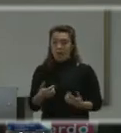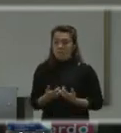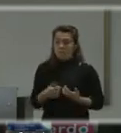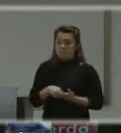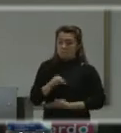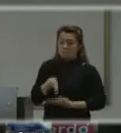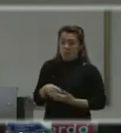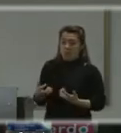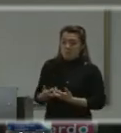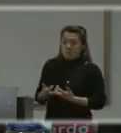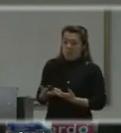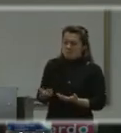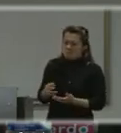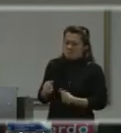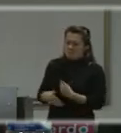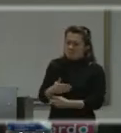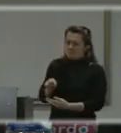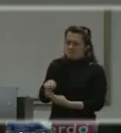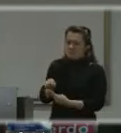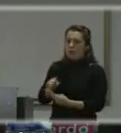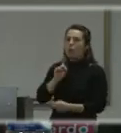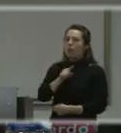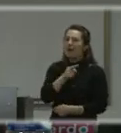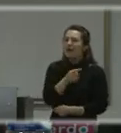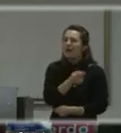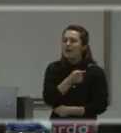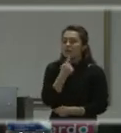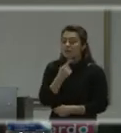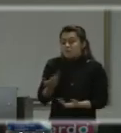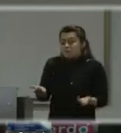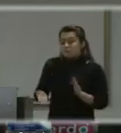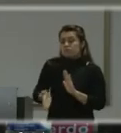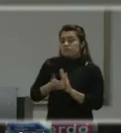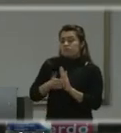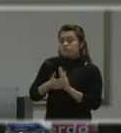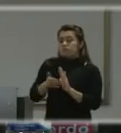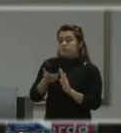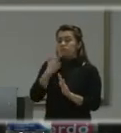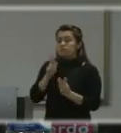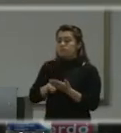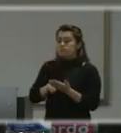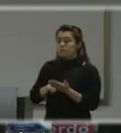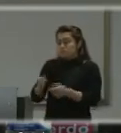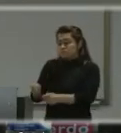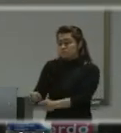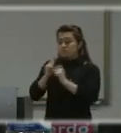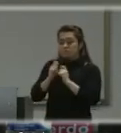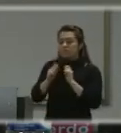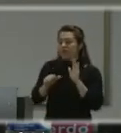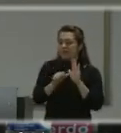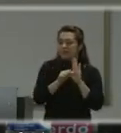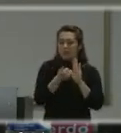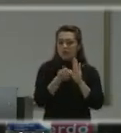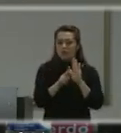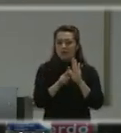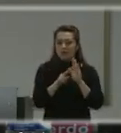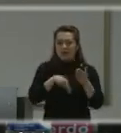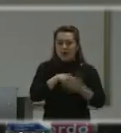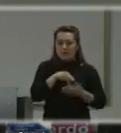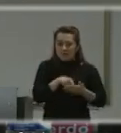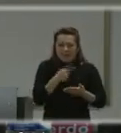Convención porque alega o digamos fundamenta la solicitud de interdicción en el artículo 12 de la